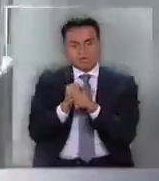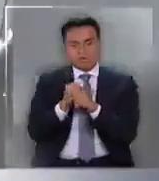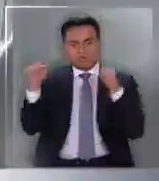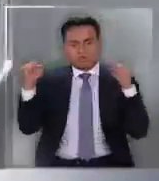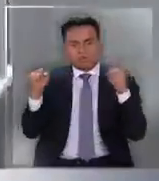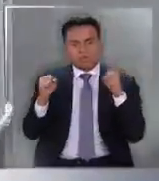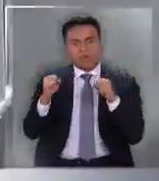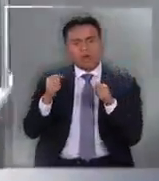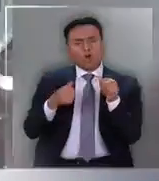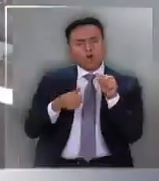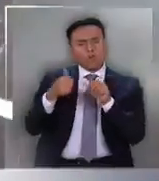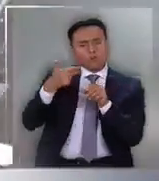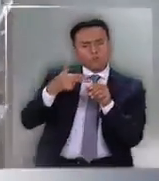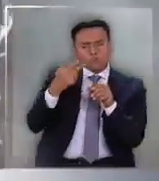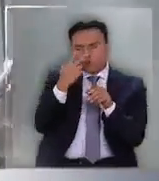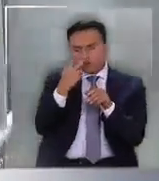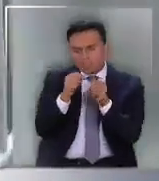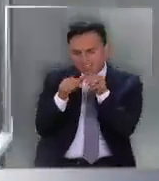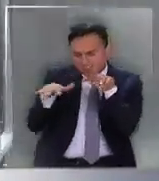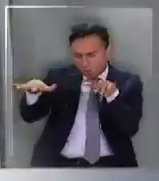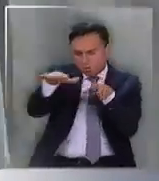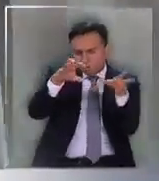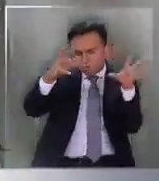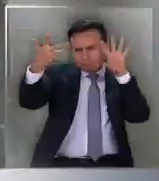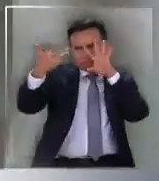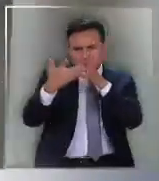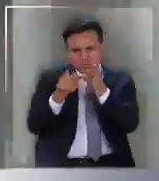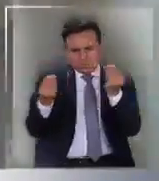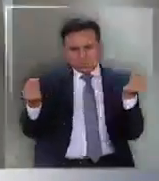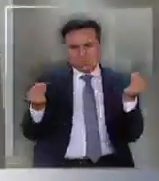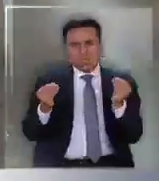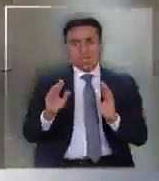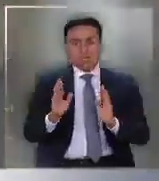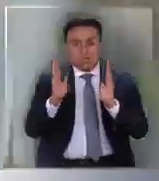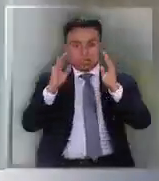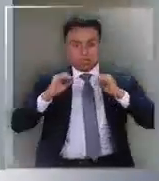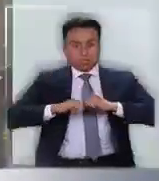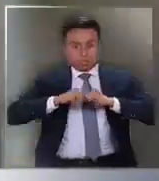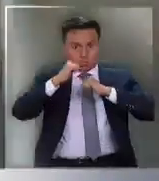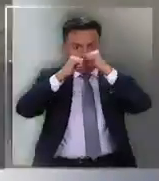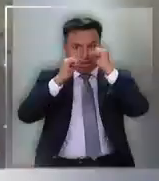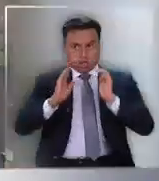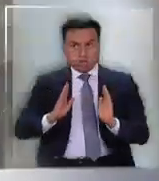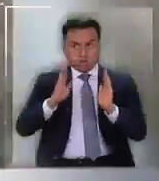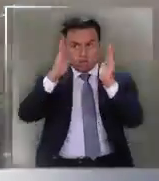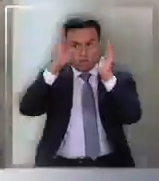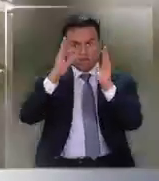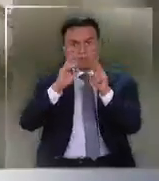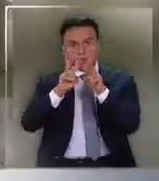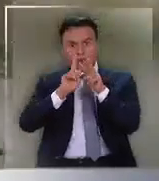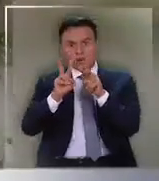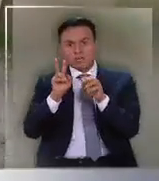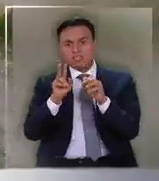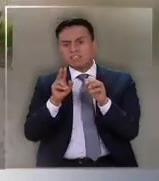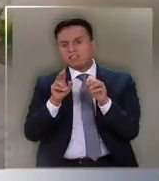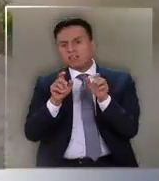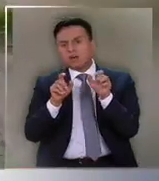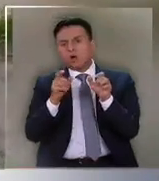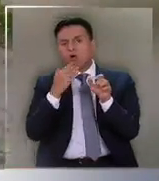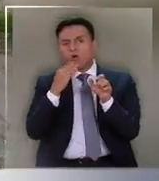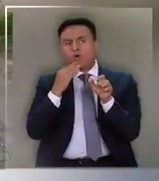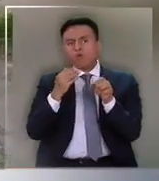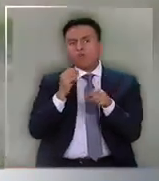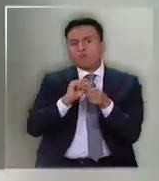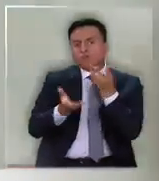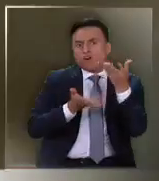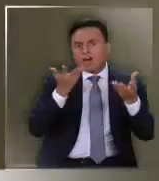por combustión va a ser una gran zona la que queda dañada, tanto a nivel estructural de la obra civil como a nivel de